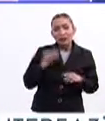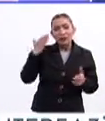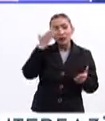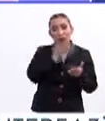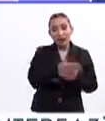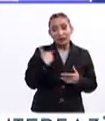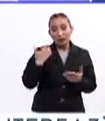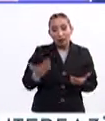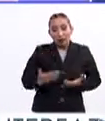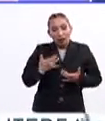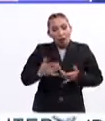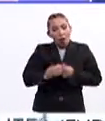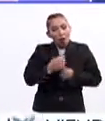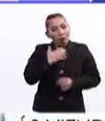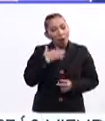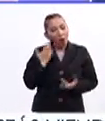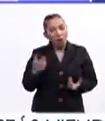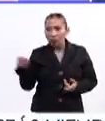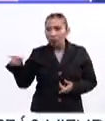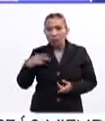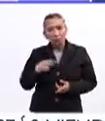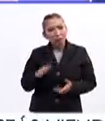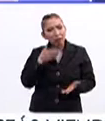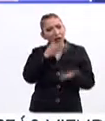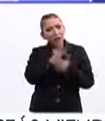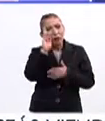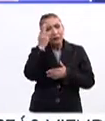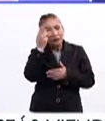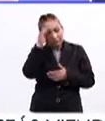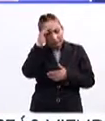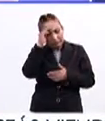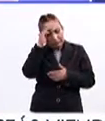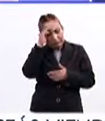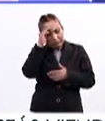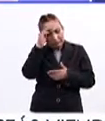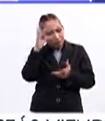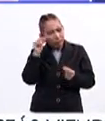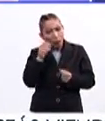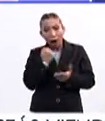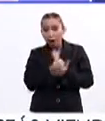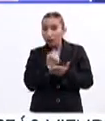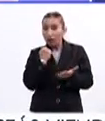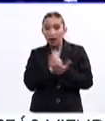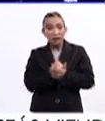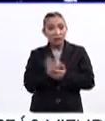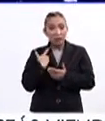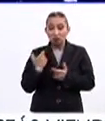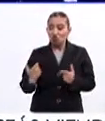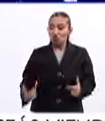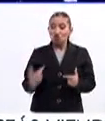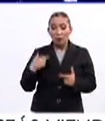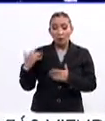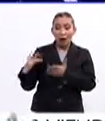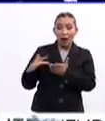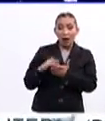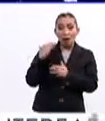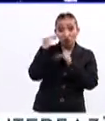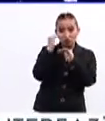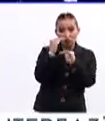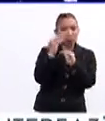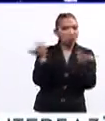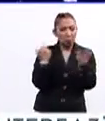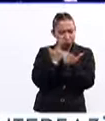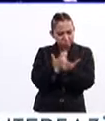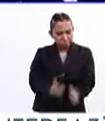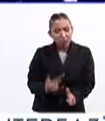que también motiva, hace reflexionar que no tiene que ser una cuestión de dinero lo que nos detenga, ¿no?